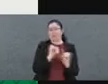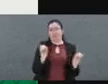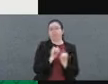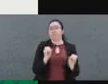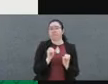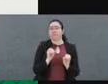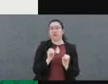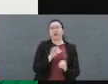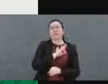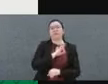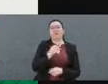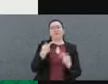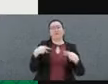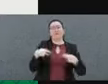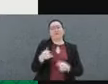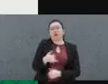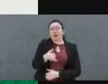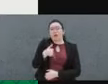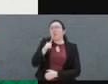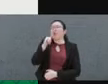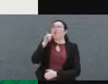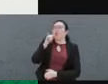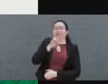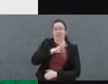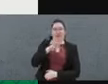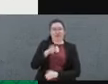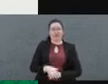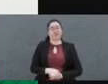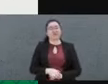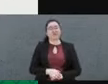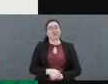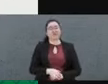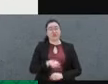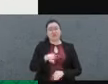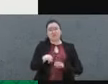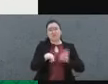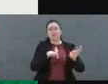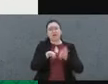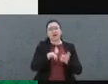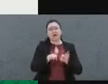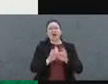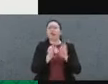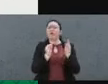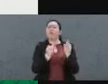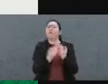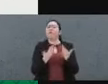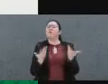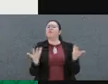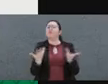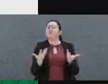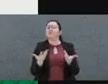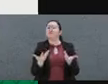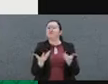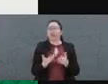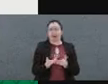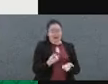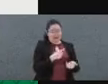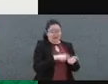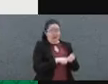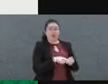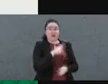humano. Así trabaja la planta. Esta planta tiene un caudal de diseño de 100 litros por segundo,